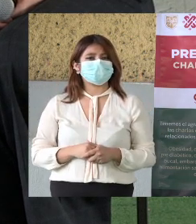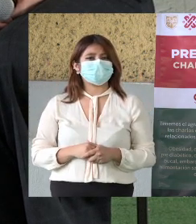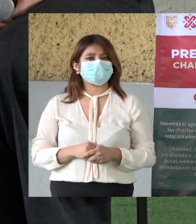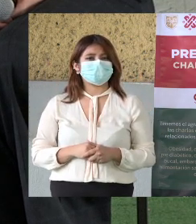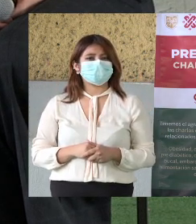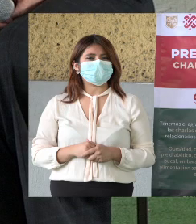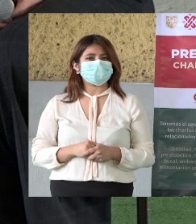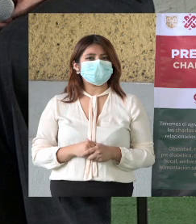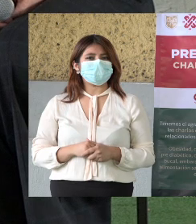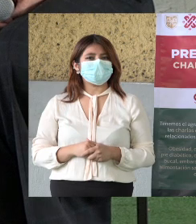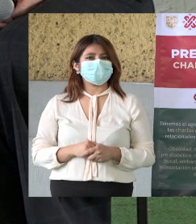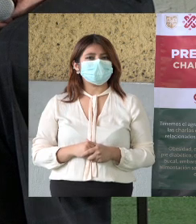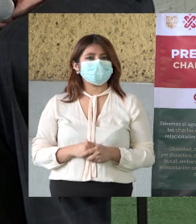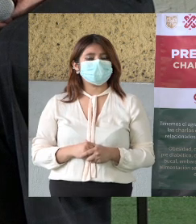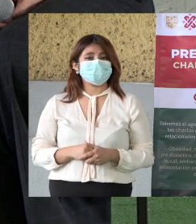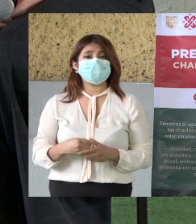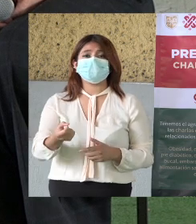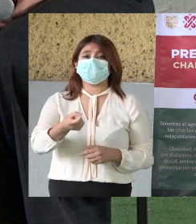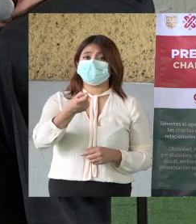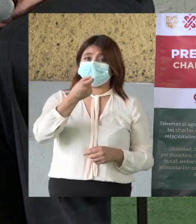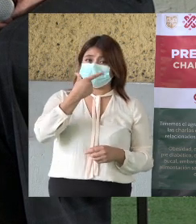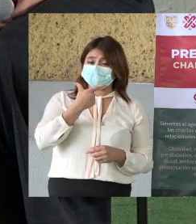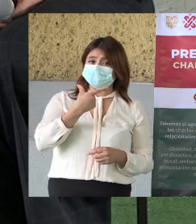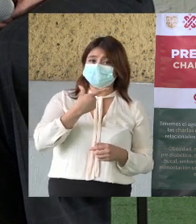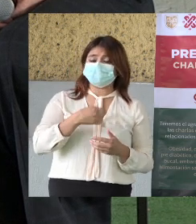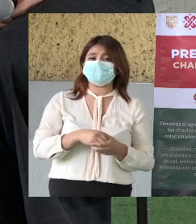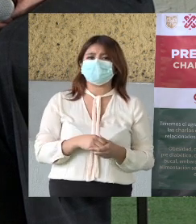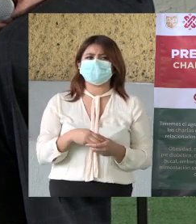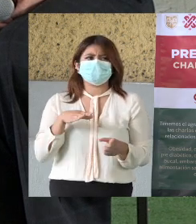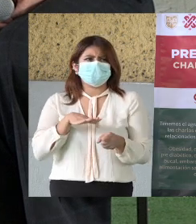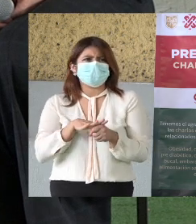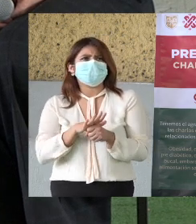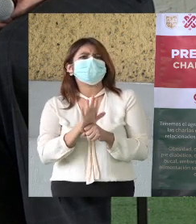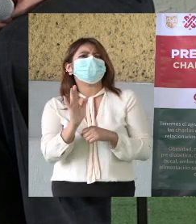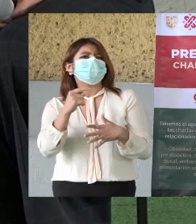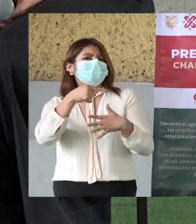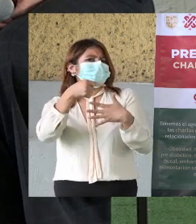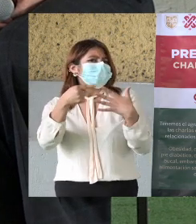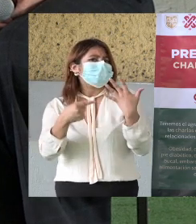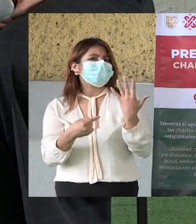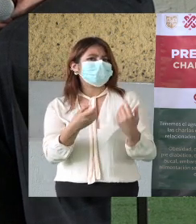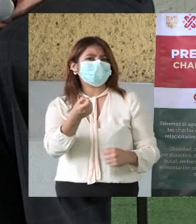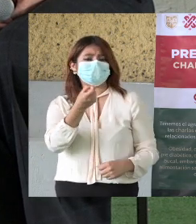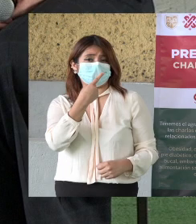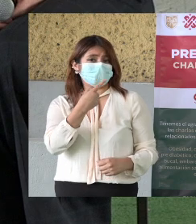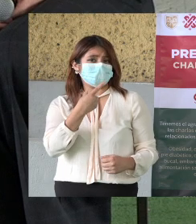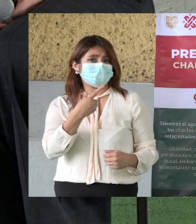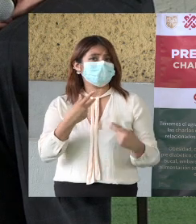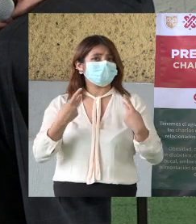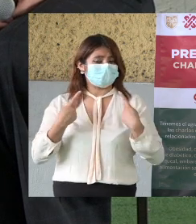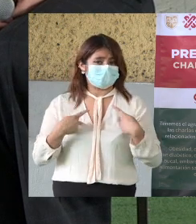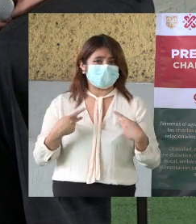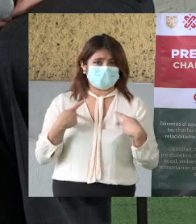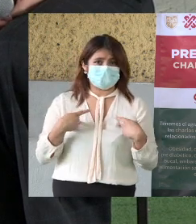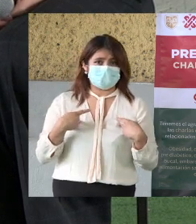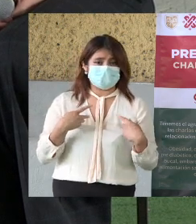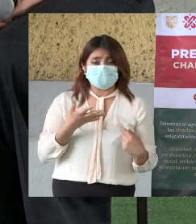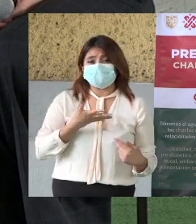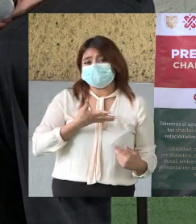relacionado con los medicamentos y tipos de medicamentos de las personas que tienen